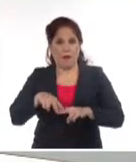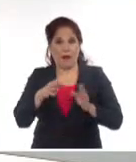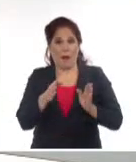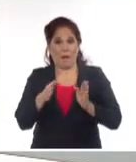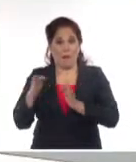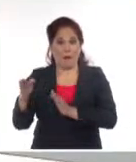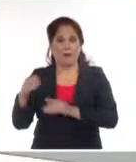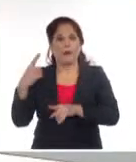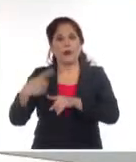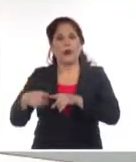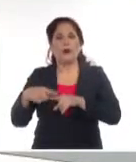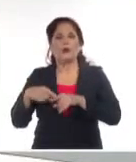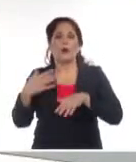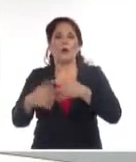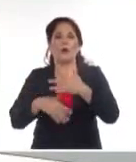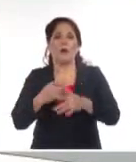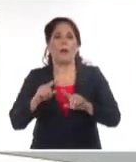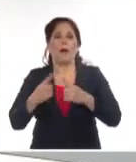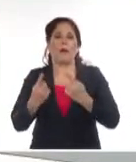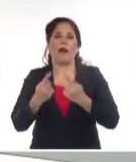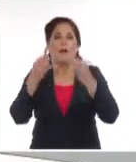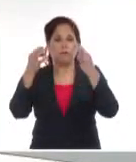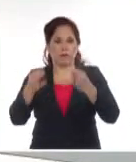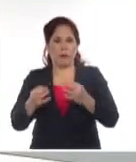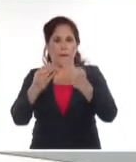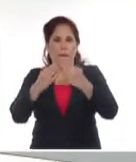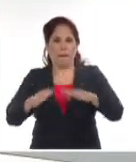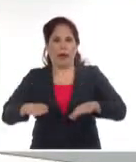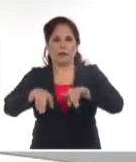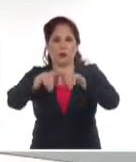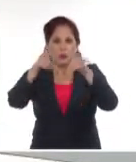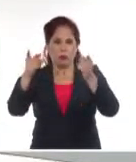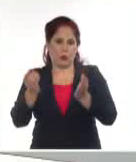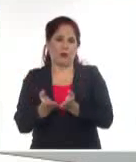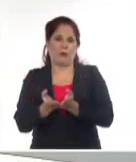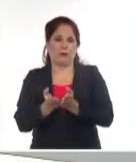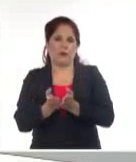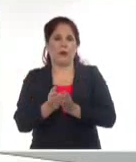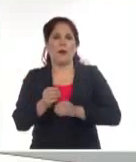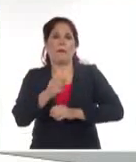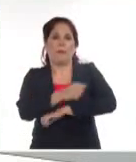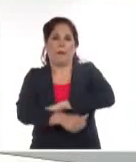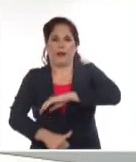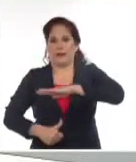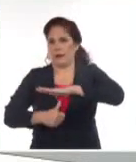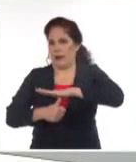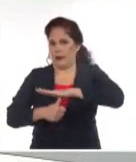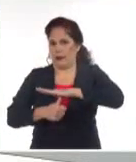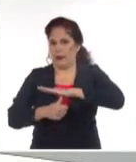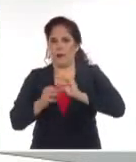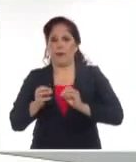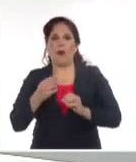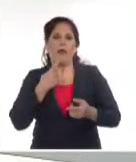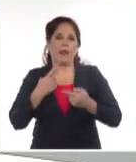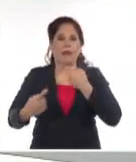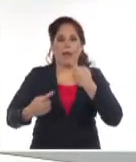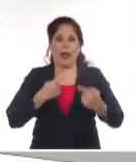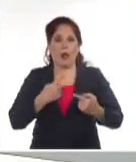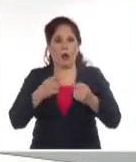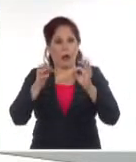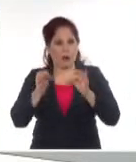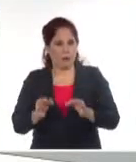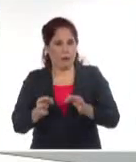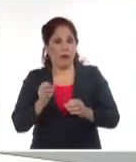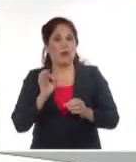tantos tropiezos en el afán de concretar la paz total del presidente Petro. Un gobierno de izquierda dialoga con una insurgencia que surgió